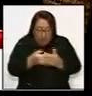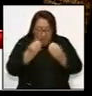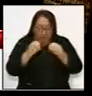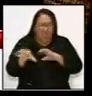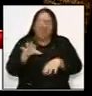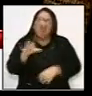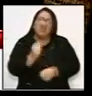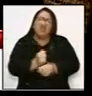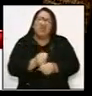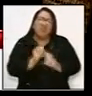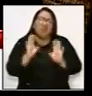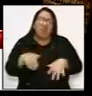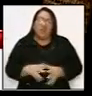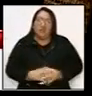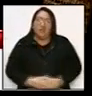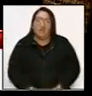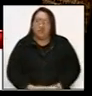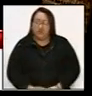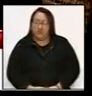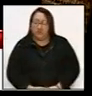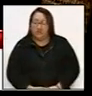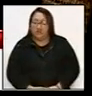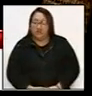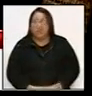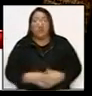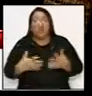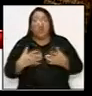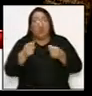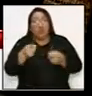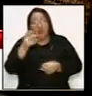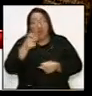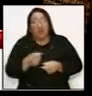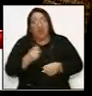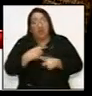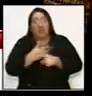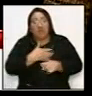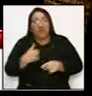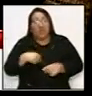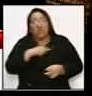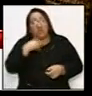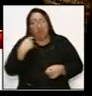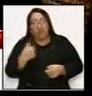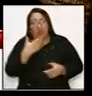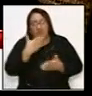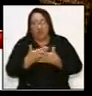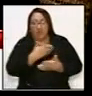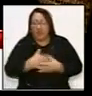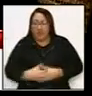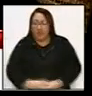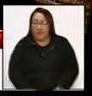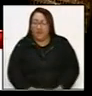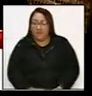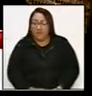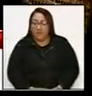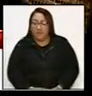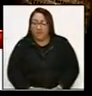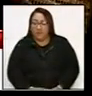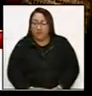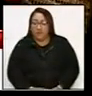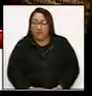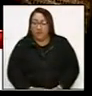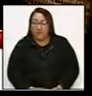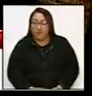de esa manera tan negligente, donde ha costado, pues, la vida de un expresidente de la República. Gracias, presidente. ¿Alguna otra